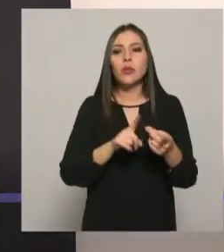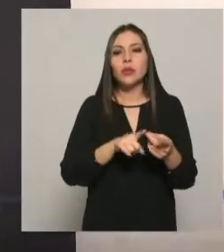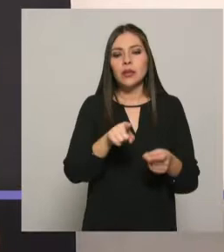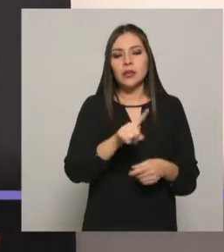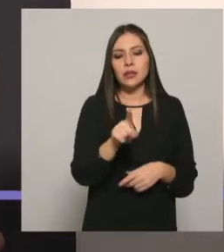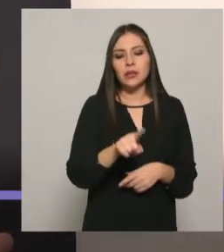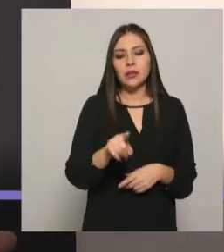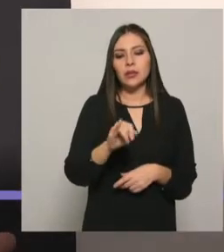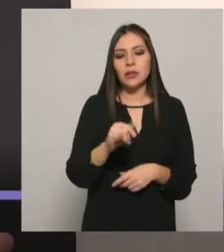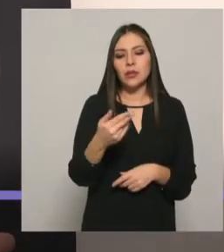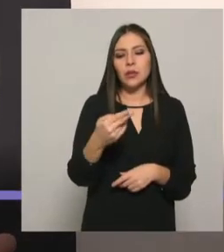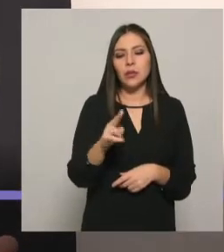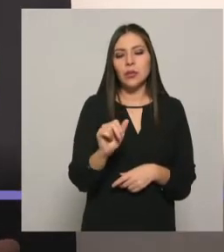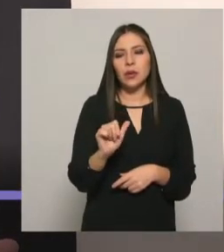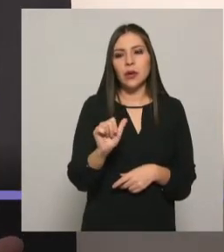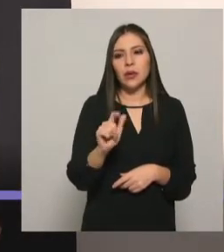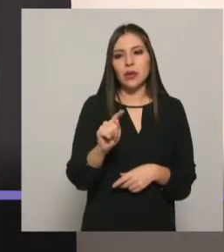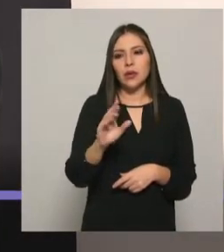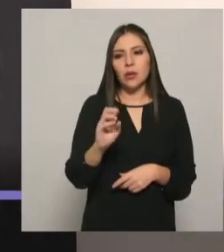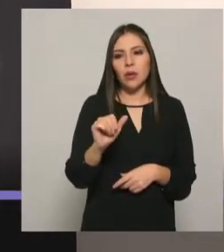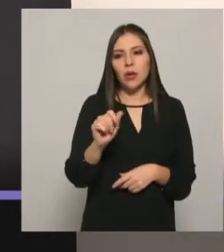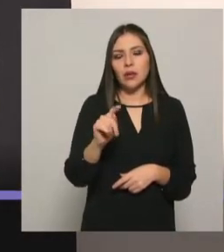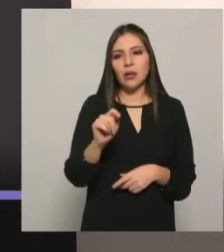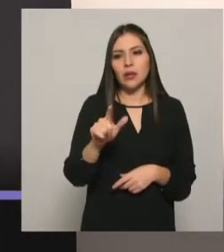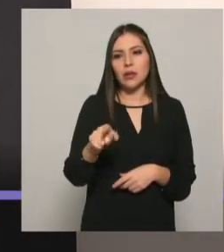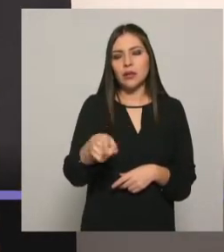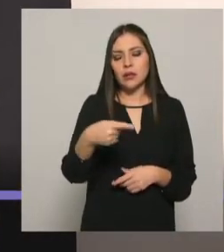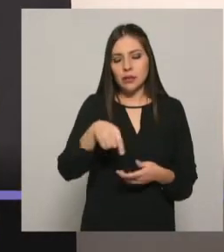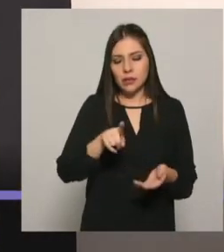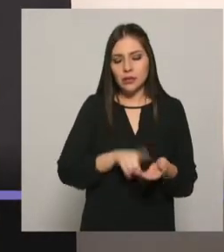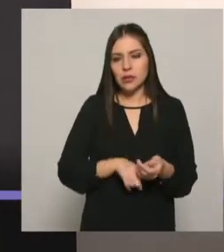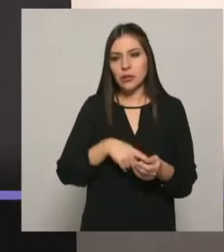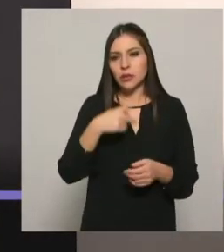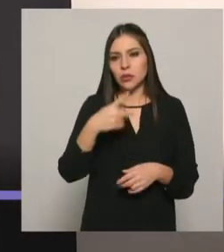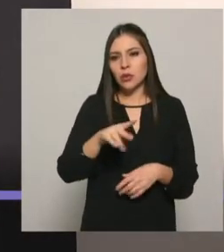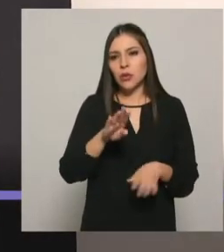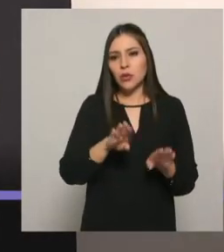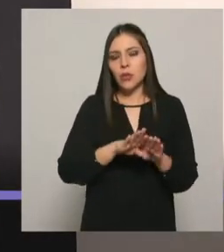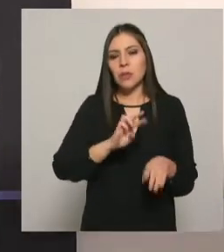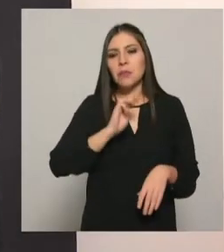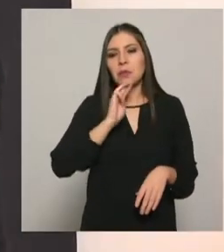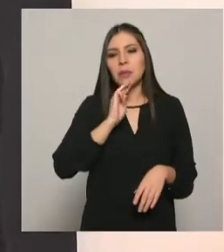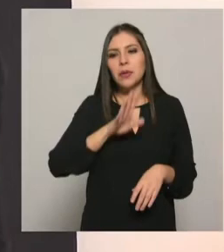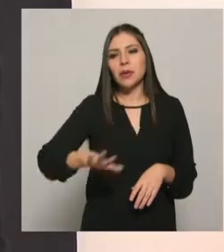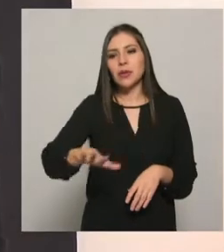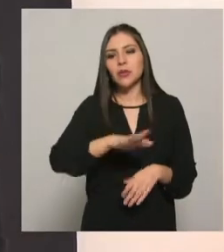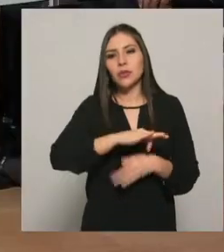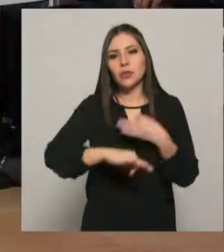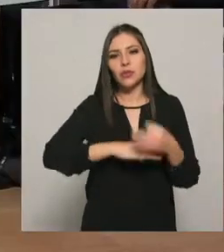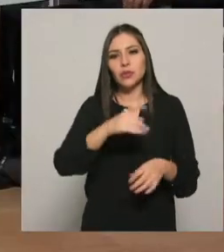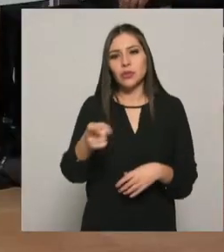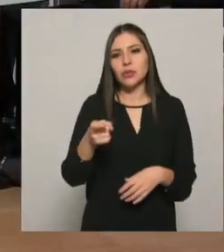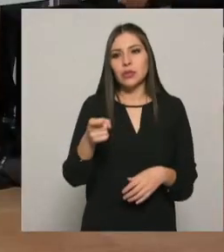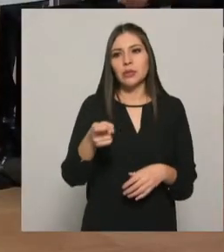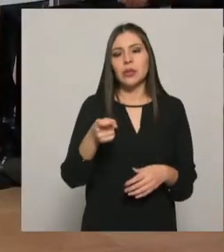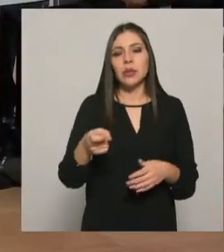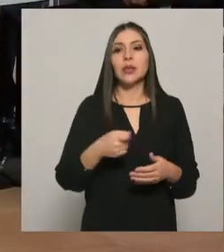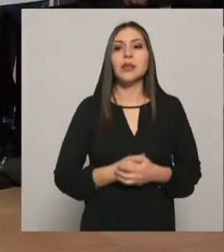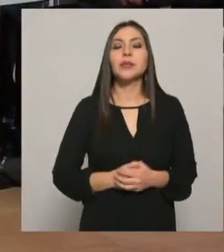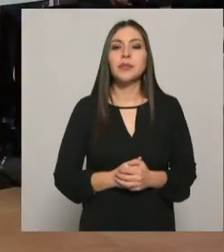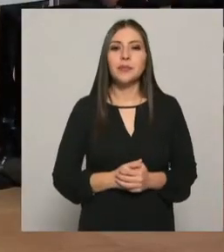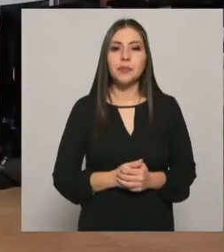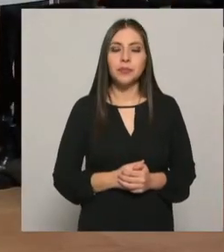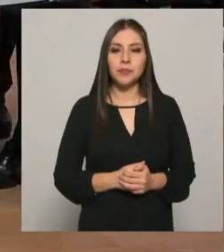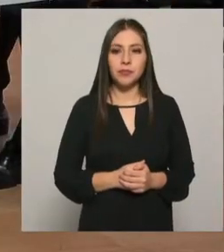Cihuatcoatl, y que nosotros la acogemos como nuestra madre de los xochimilcas. Manuel, usted que es